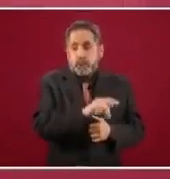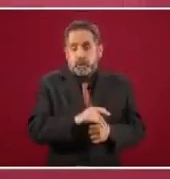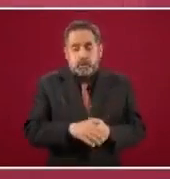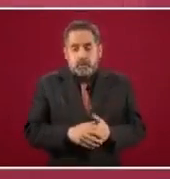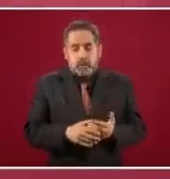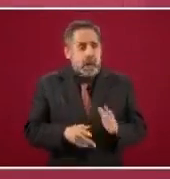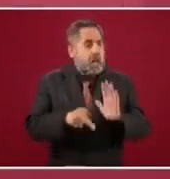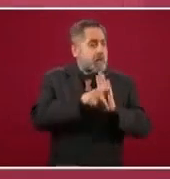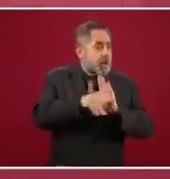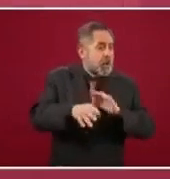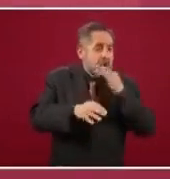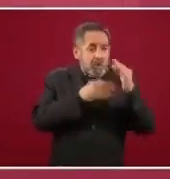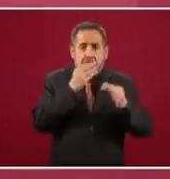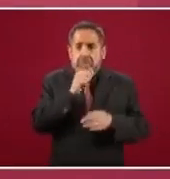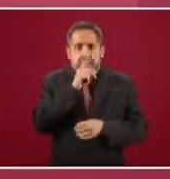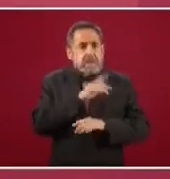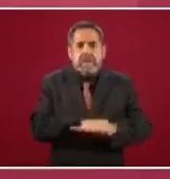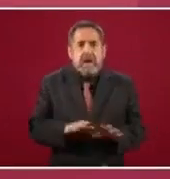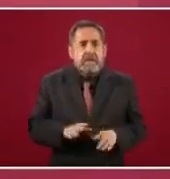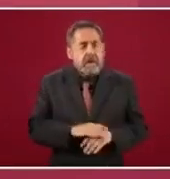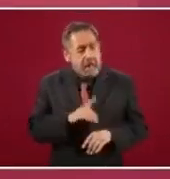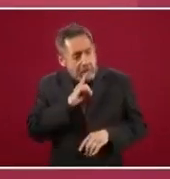ningún periódico dice nada,